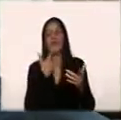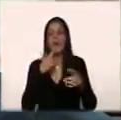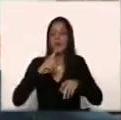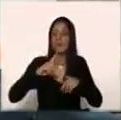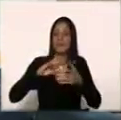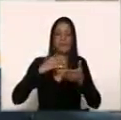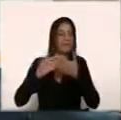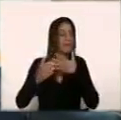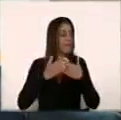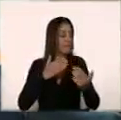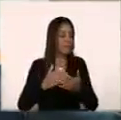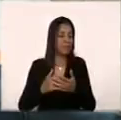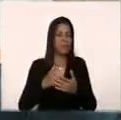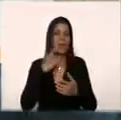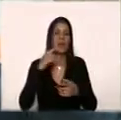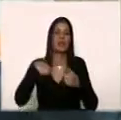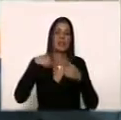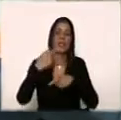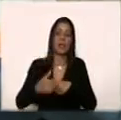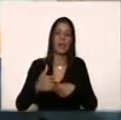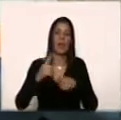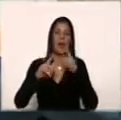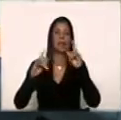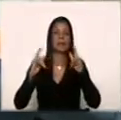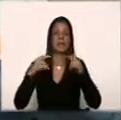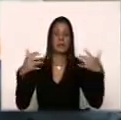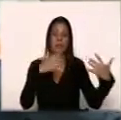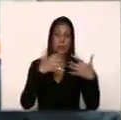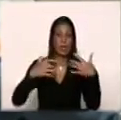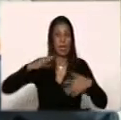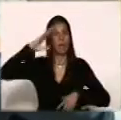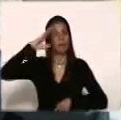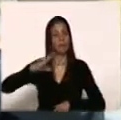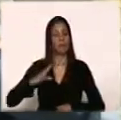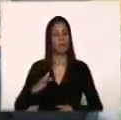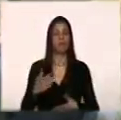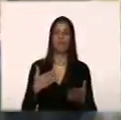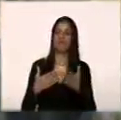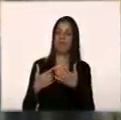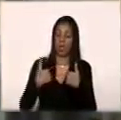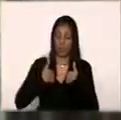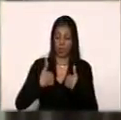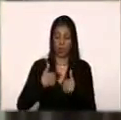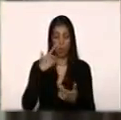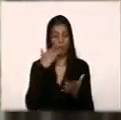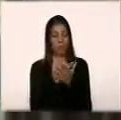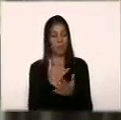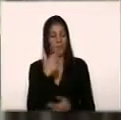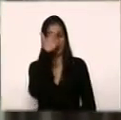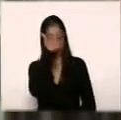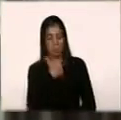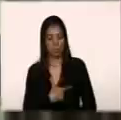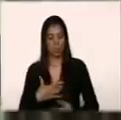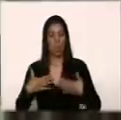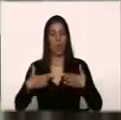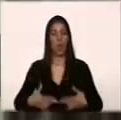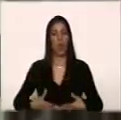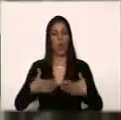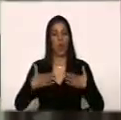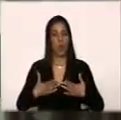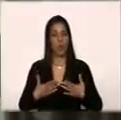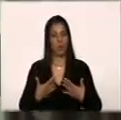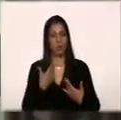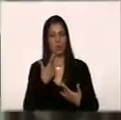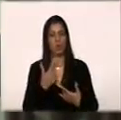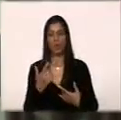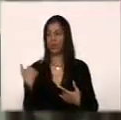otro en una guerra de alta intensidad. De ahí el uniforme que gustosamente llevamos y que todos los trabajadores de los